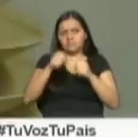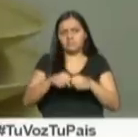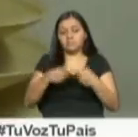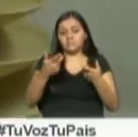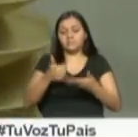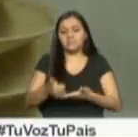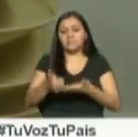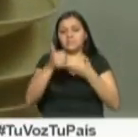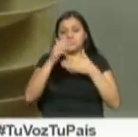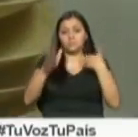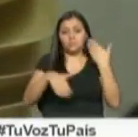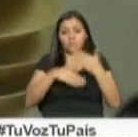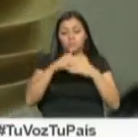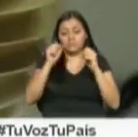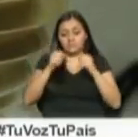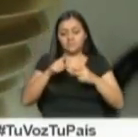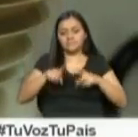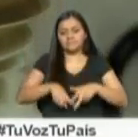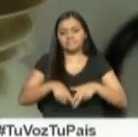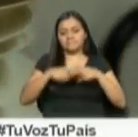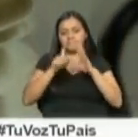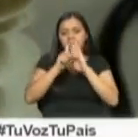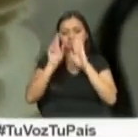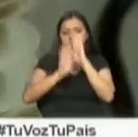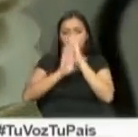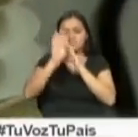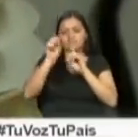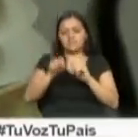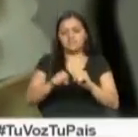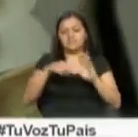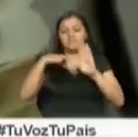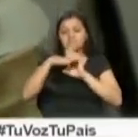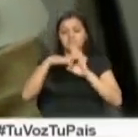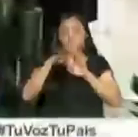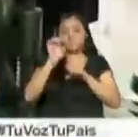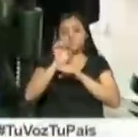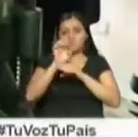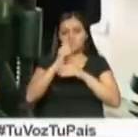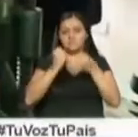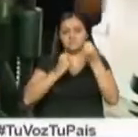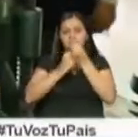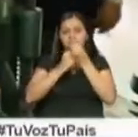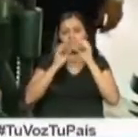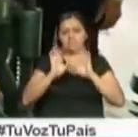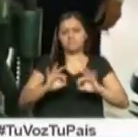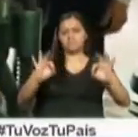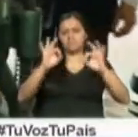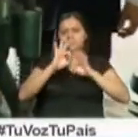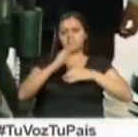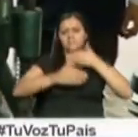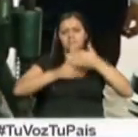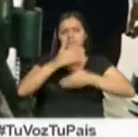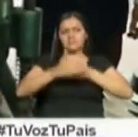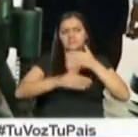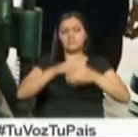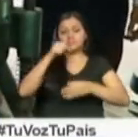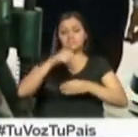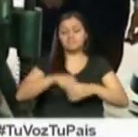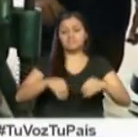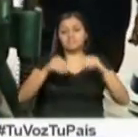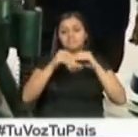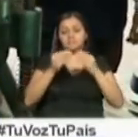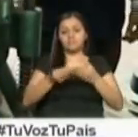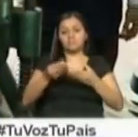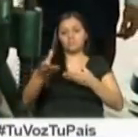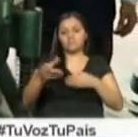Con ayuda de ellos, la empresa ha surgido adelante. Banco Ecuador ha sido un apoyo fundamental para nosotros, más para la